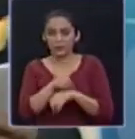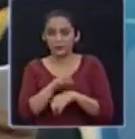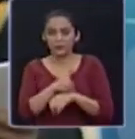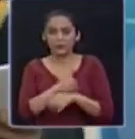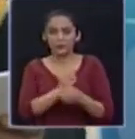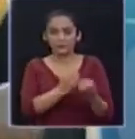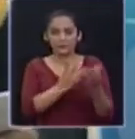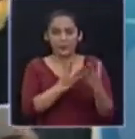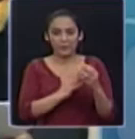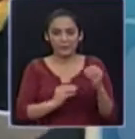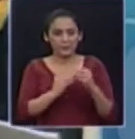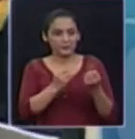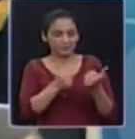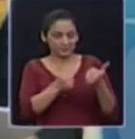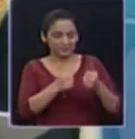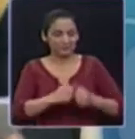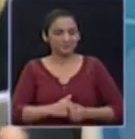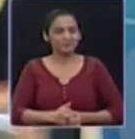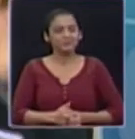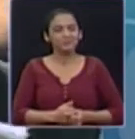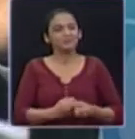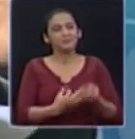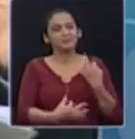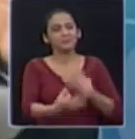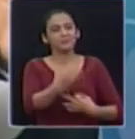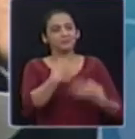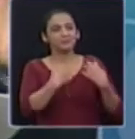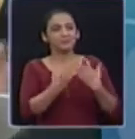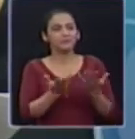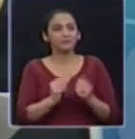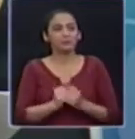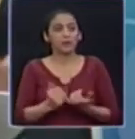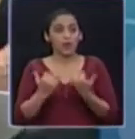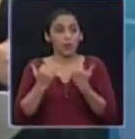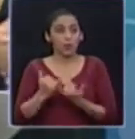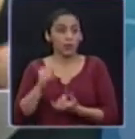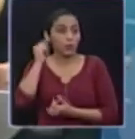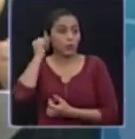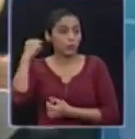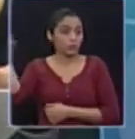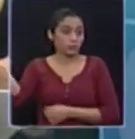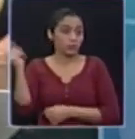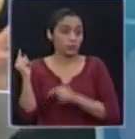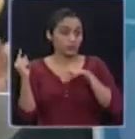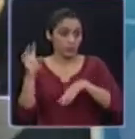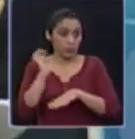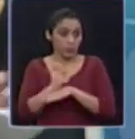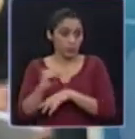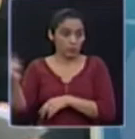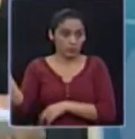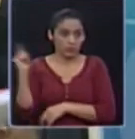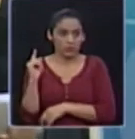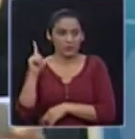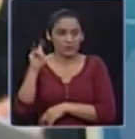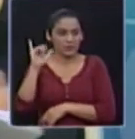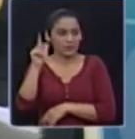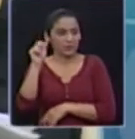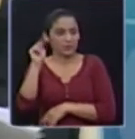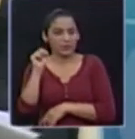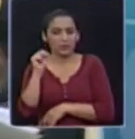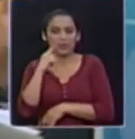nosotros. ¿Cuál es la figura para que no se le deje, no se le permita el ingreso a Lilian Tintori? Ella